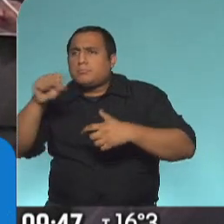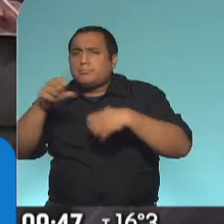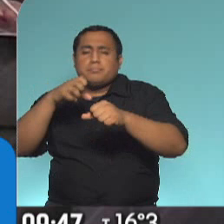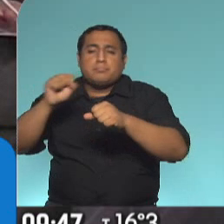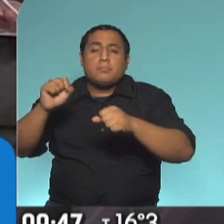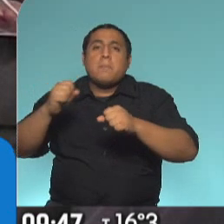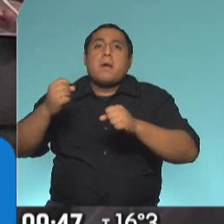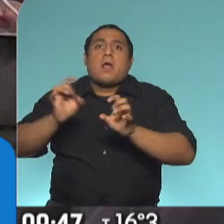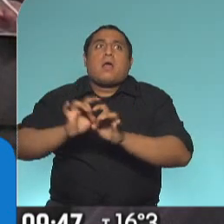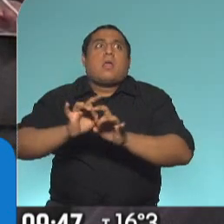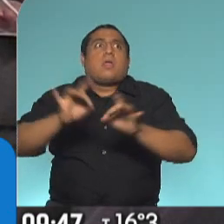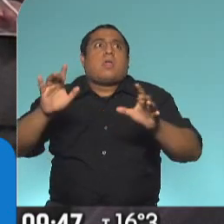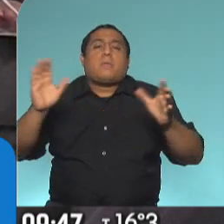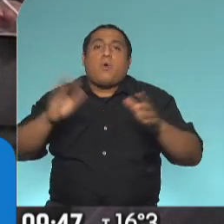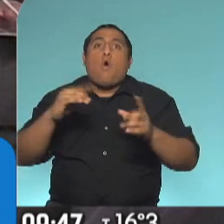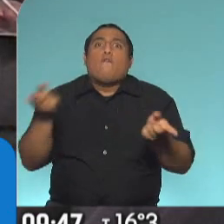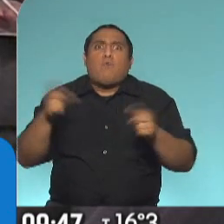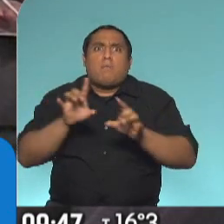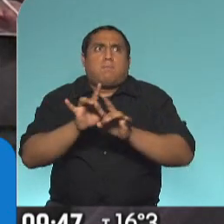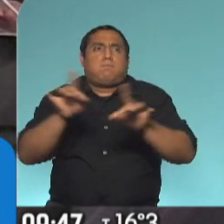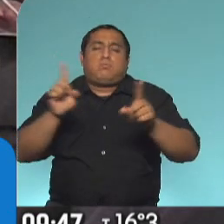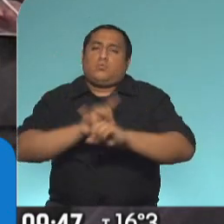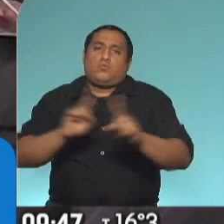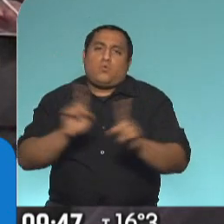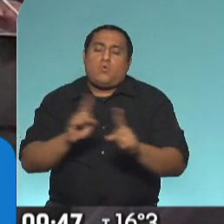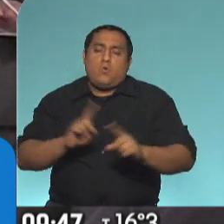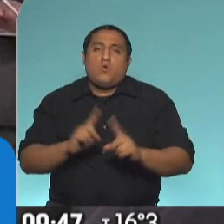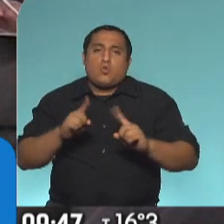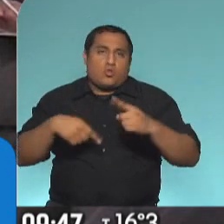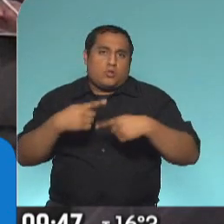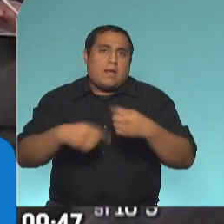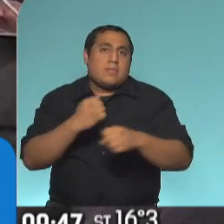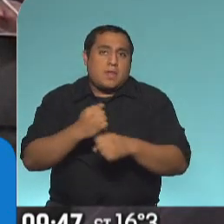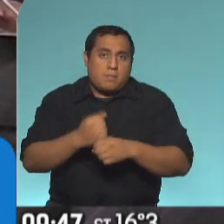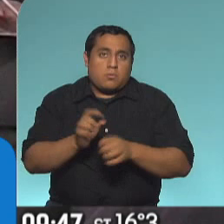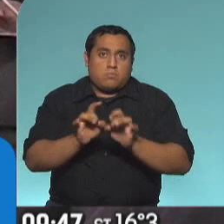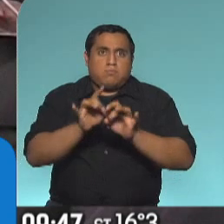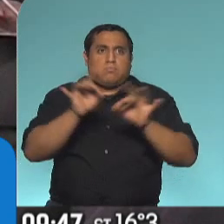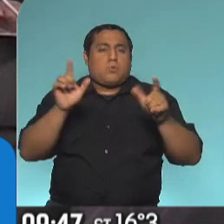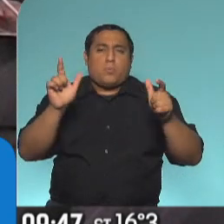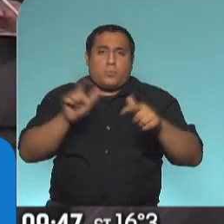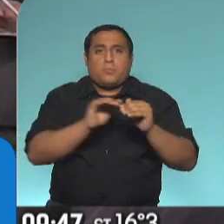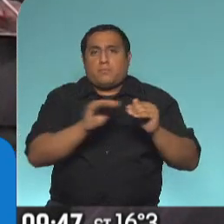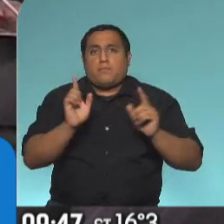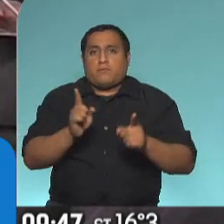la posibilidad de tener una segunda ola y poder seguir trabajando en sostener este descenso de los casos. Muchas gracias.